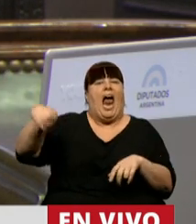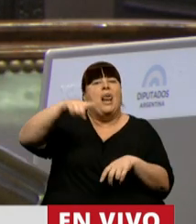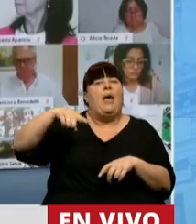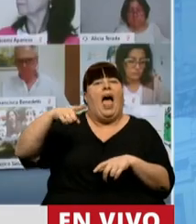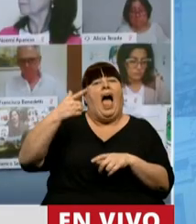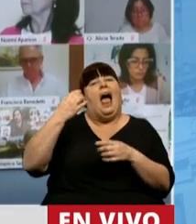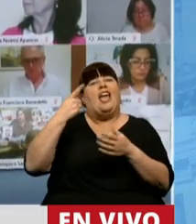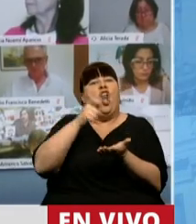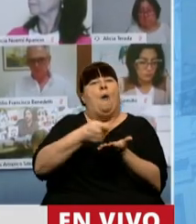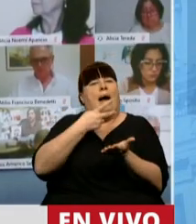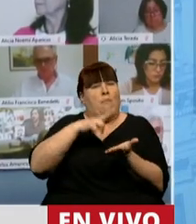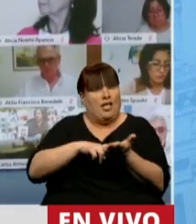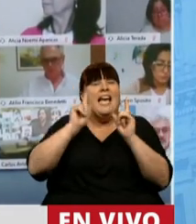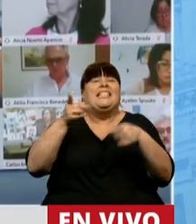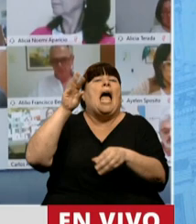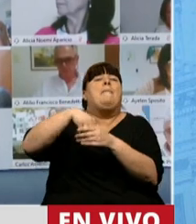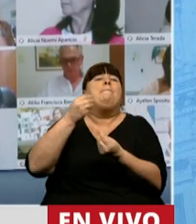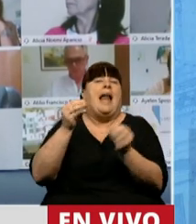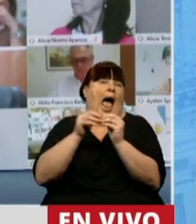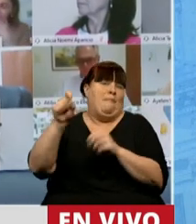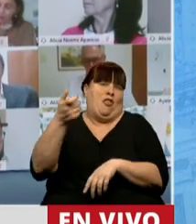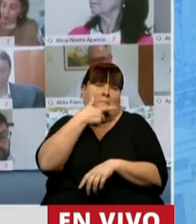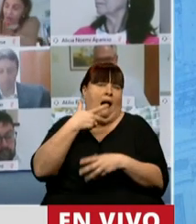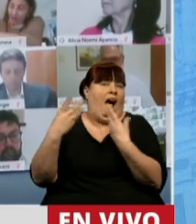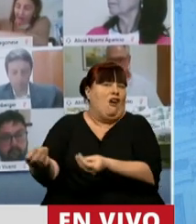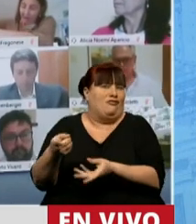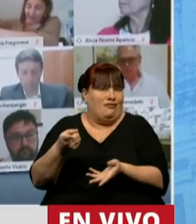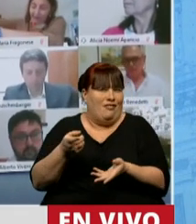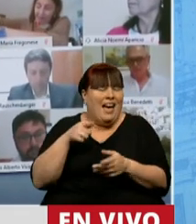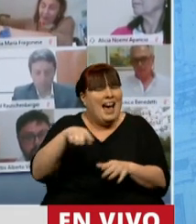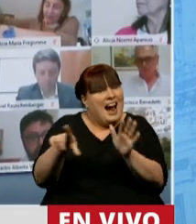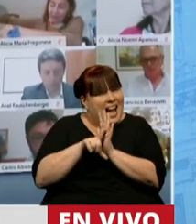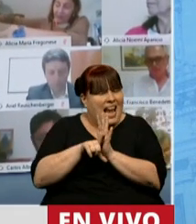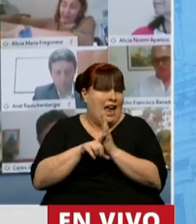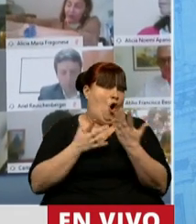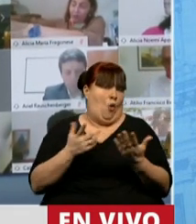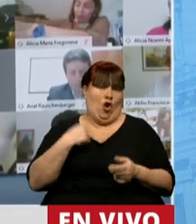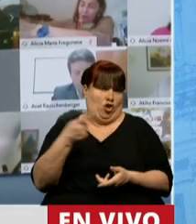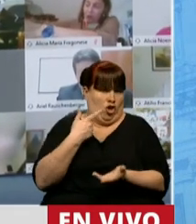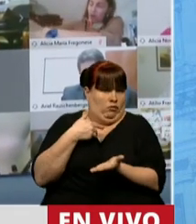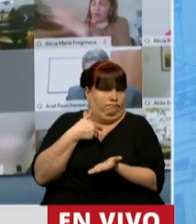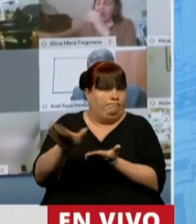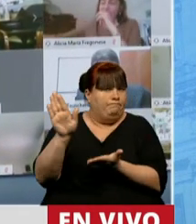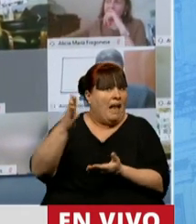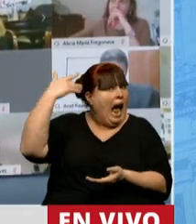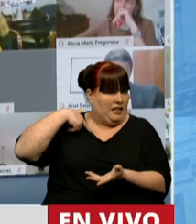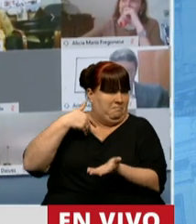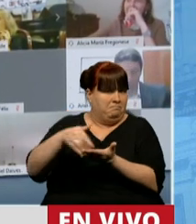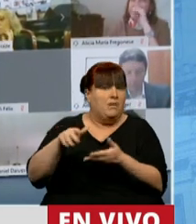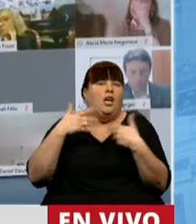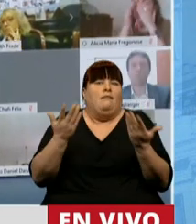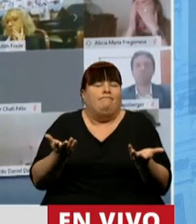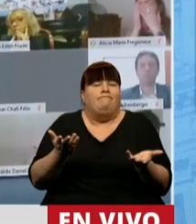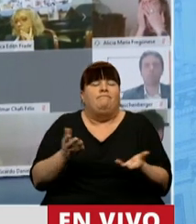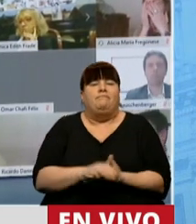este a los evasores metieron el blanqueo también para los amigos de macri digo esa ley que por supuesto nosotros rechazamos En aquel momento Entonces